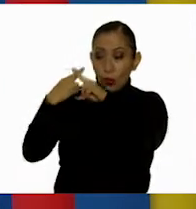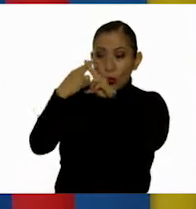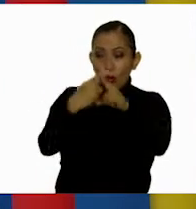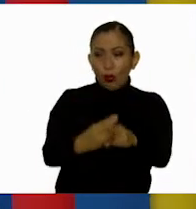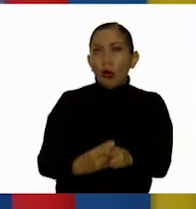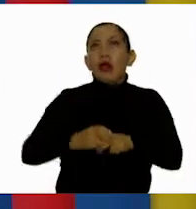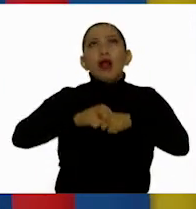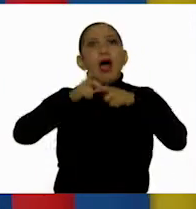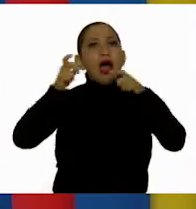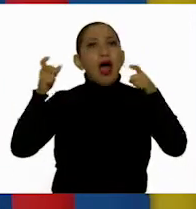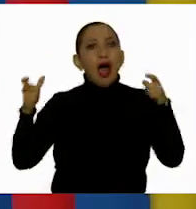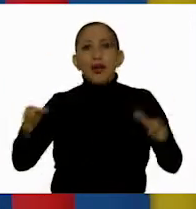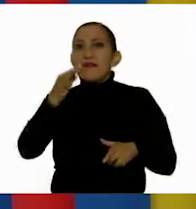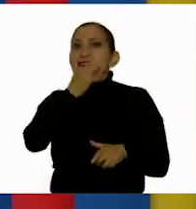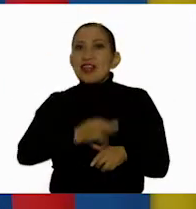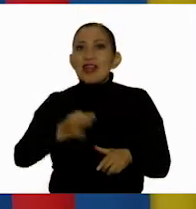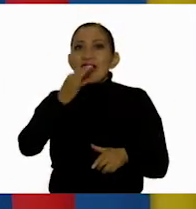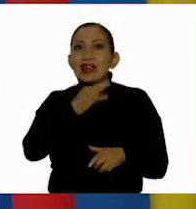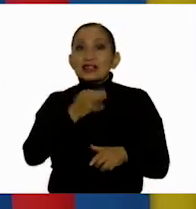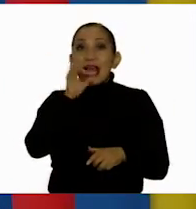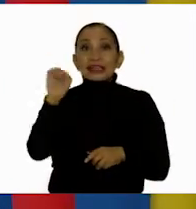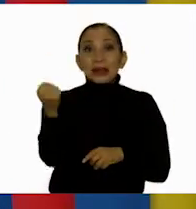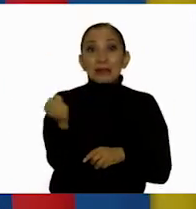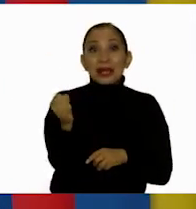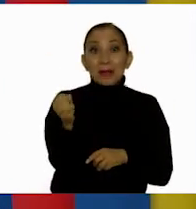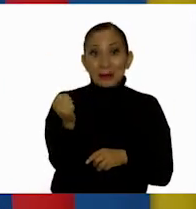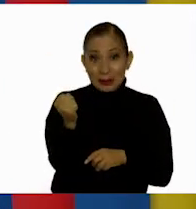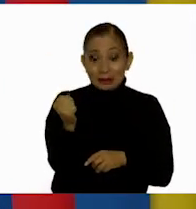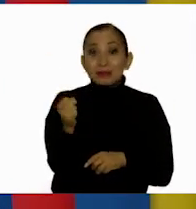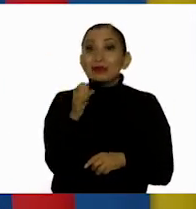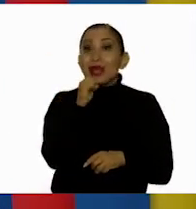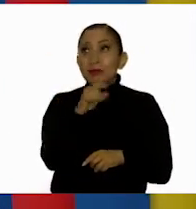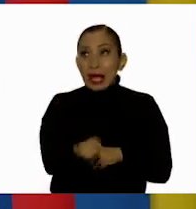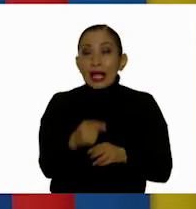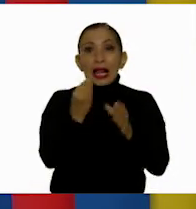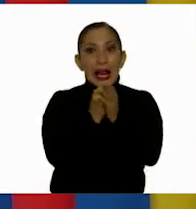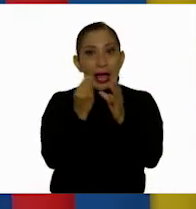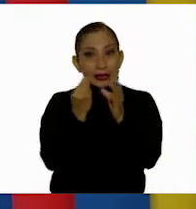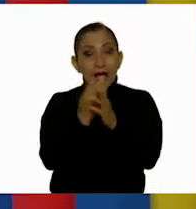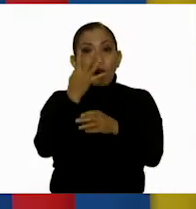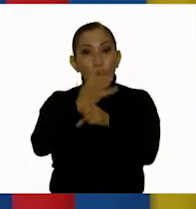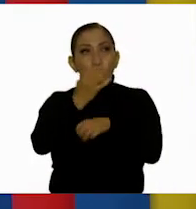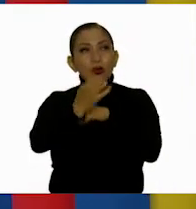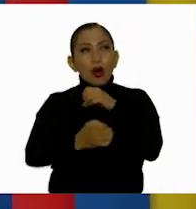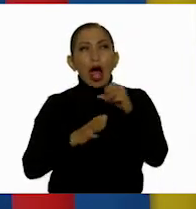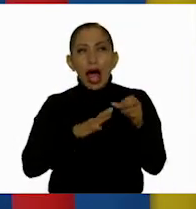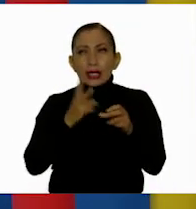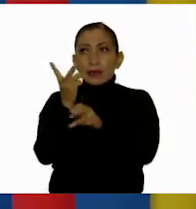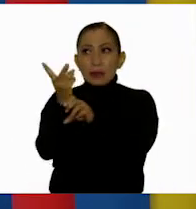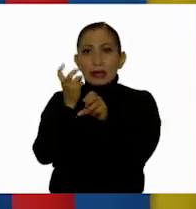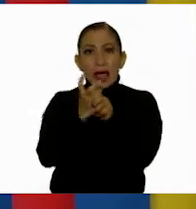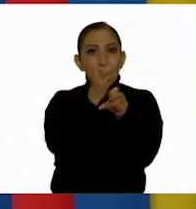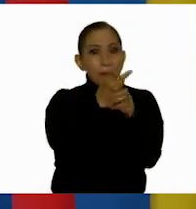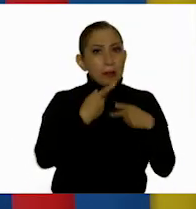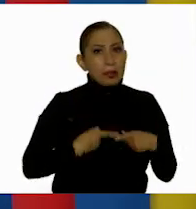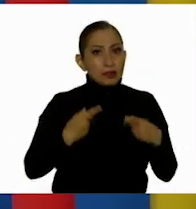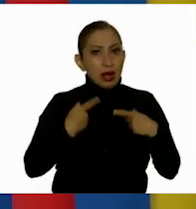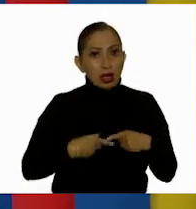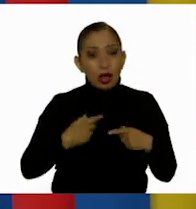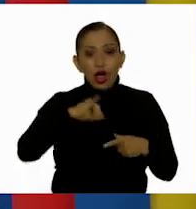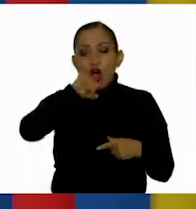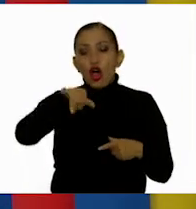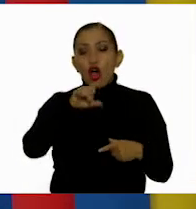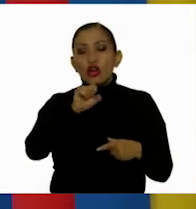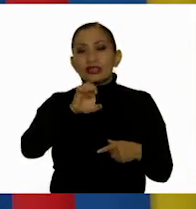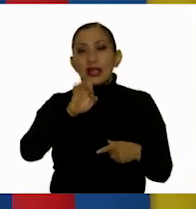una gran celebración en el mes de septiembre. Además, en nuestras clases de cuarto tuvimos invitados muy especiales como doña